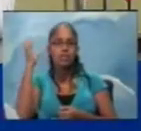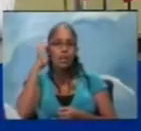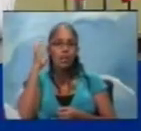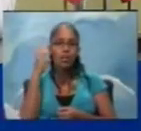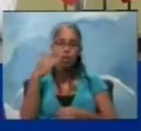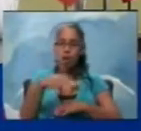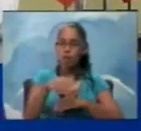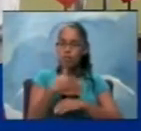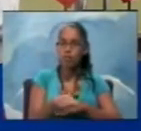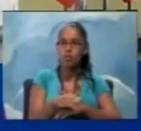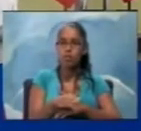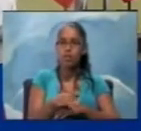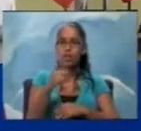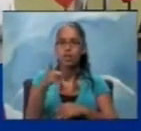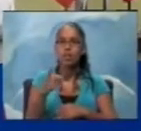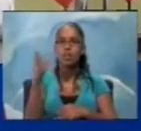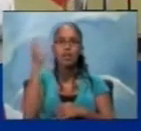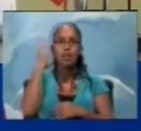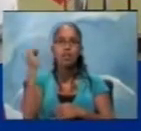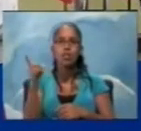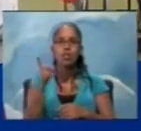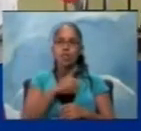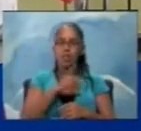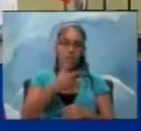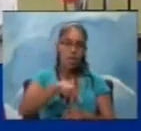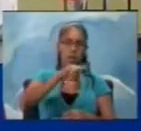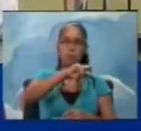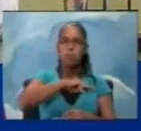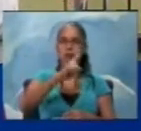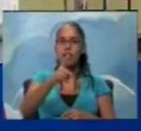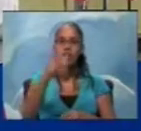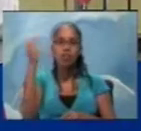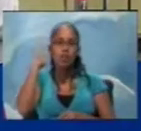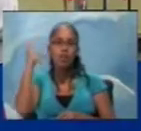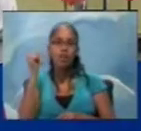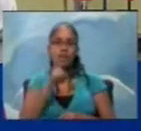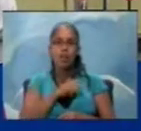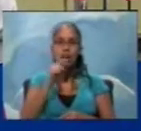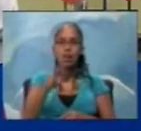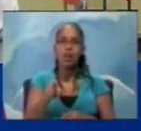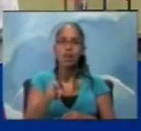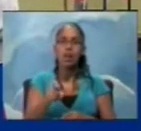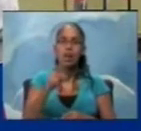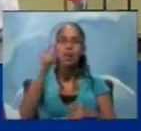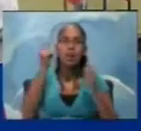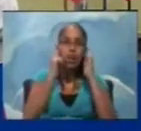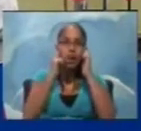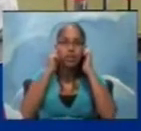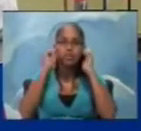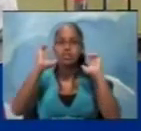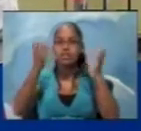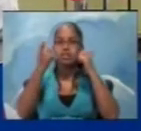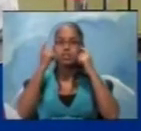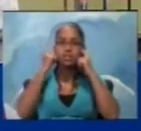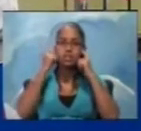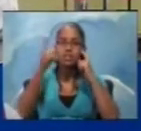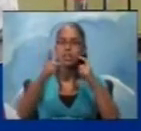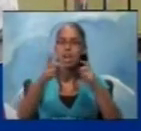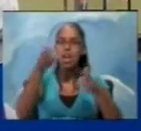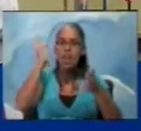afuera, radioemisoras en España, radioemisoras en la China, radioemisora en la